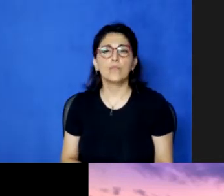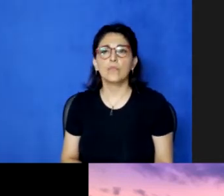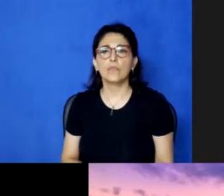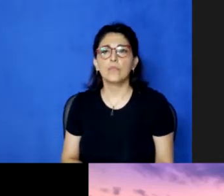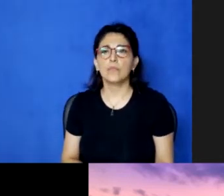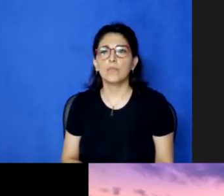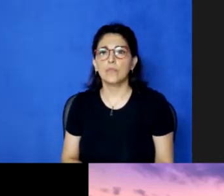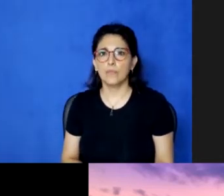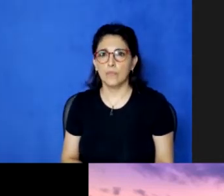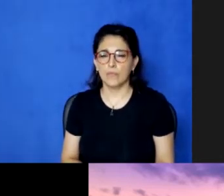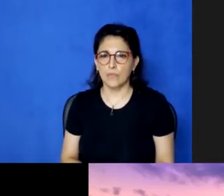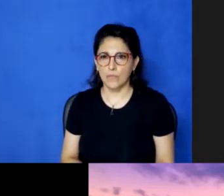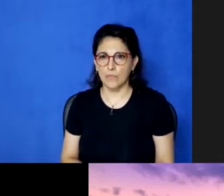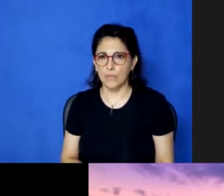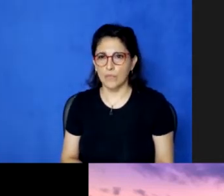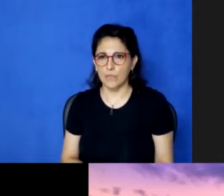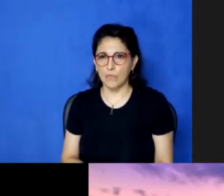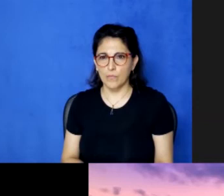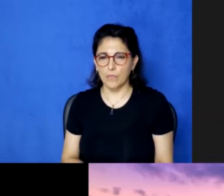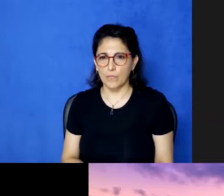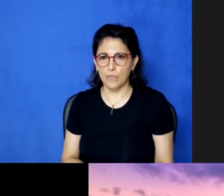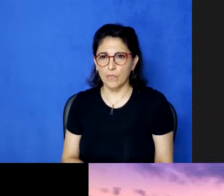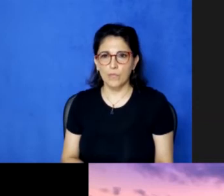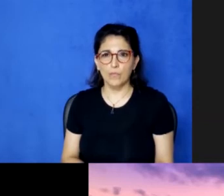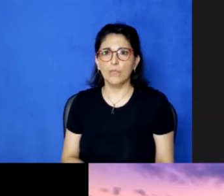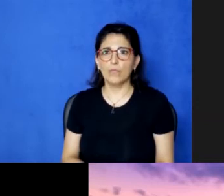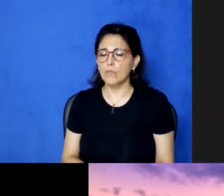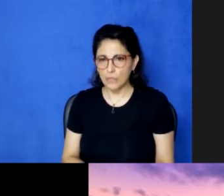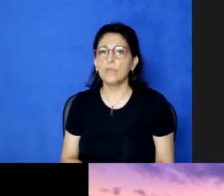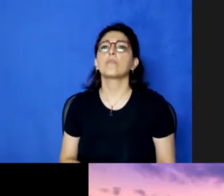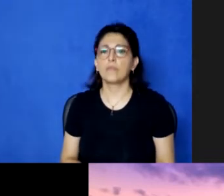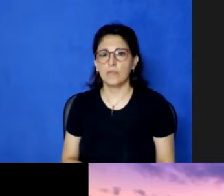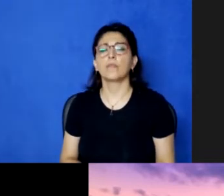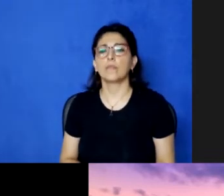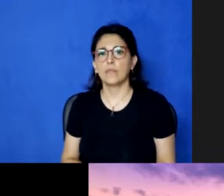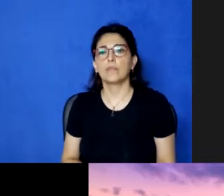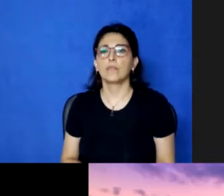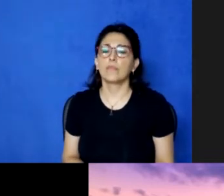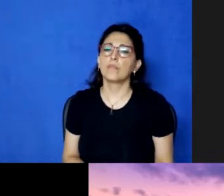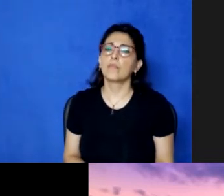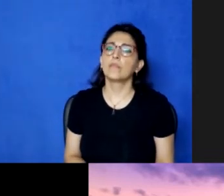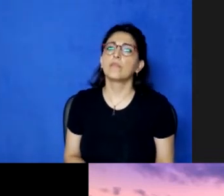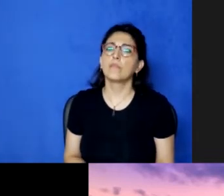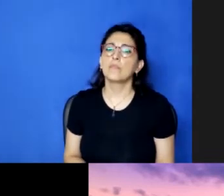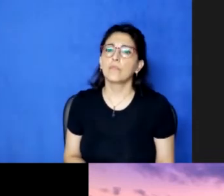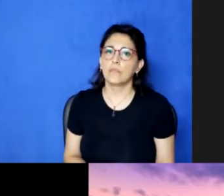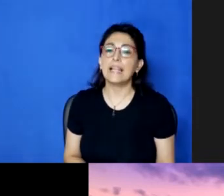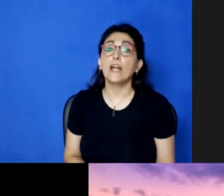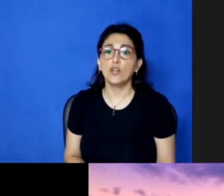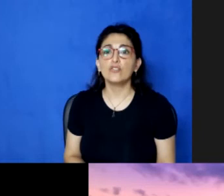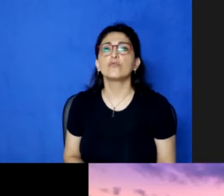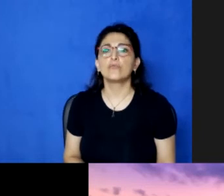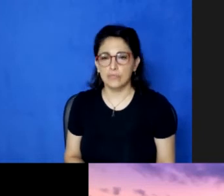poca vida, porque después de una hora, dos horas que se enfriaron, viene goma. Y ahí